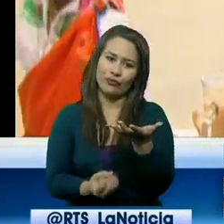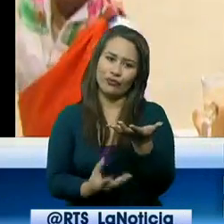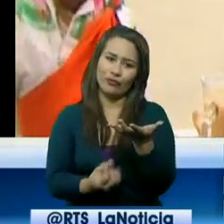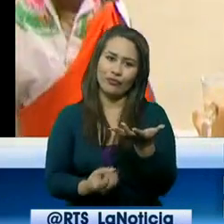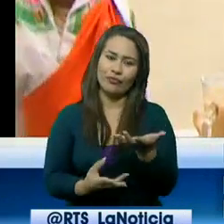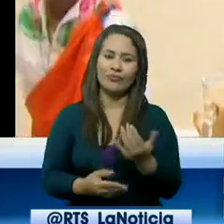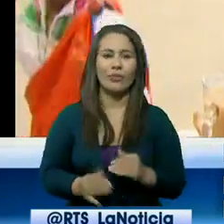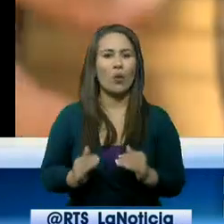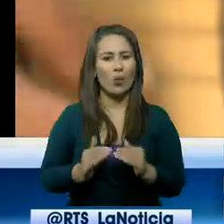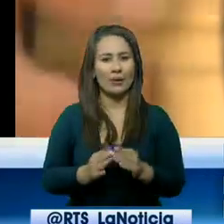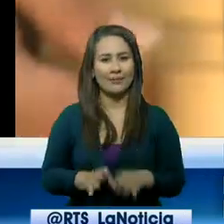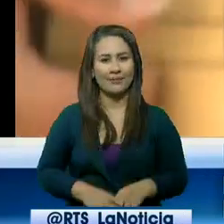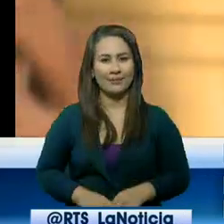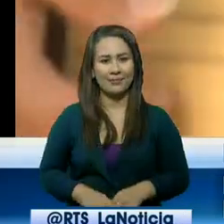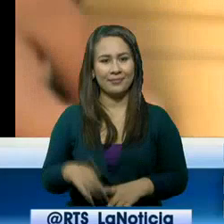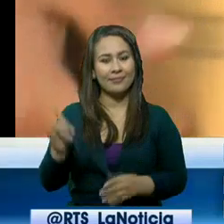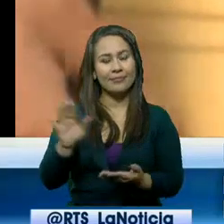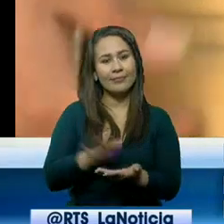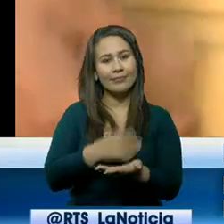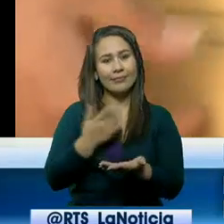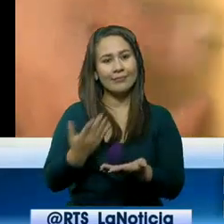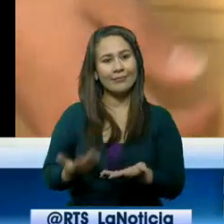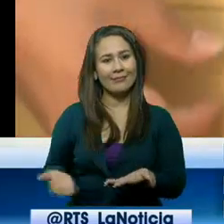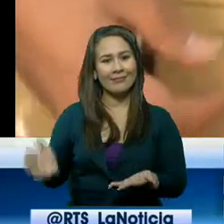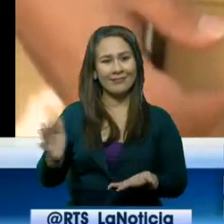como la chicha.